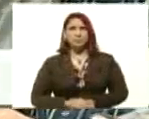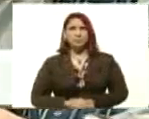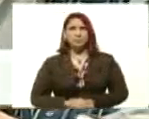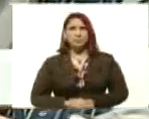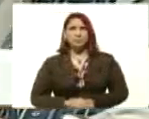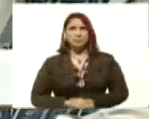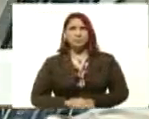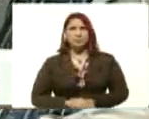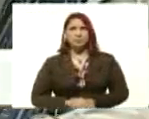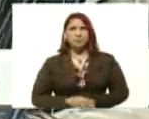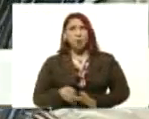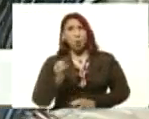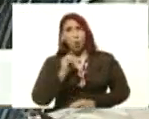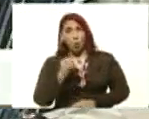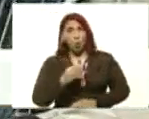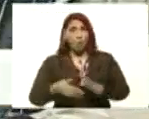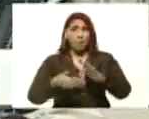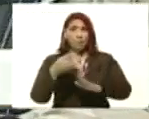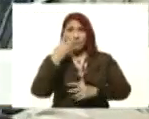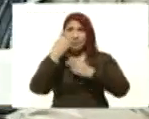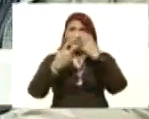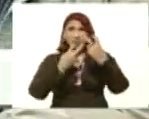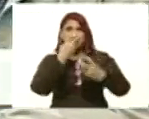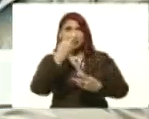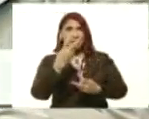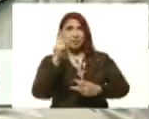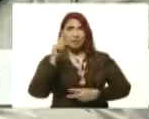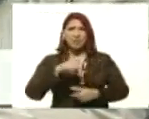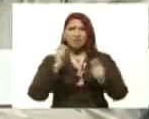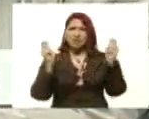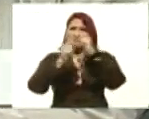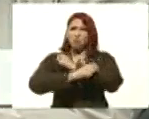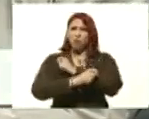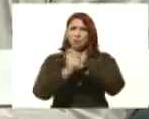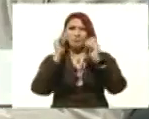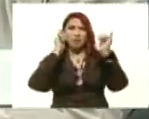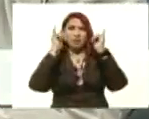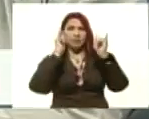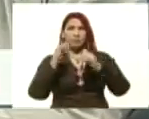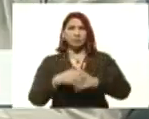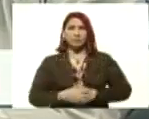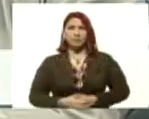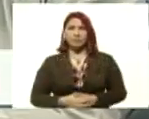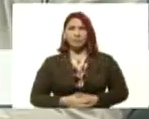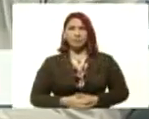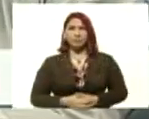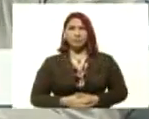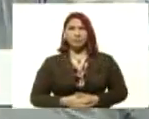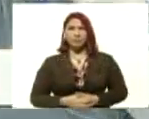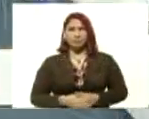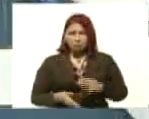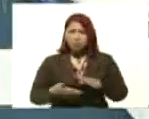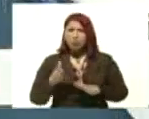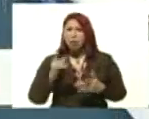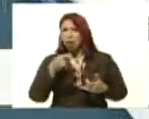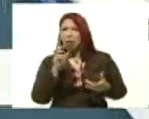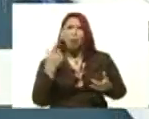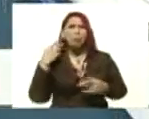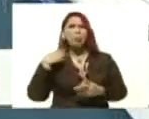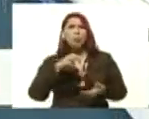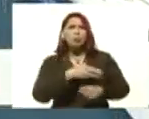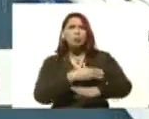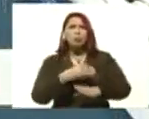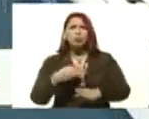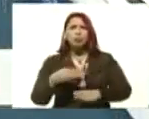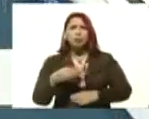O va a una visita y la visita se transforma en una rumba. Vamos a poner una musiquita, sácate